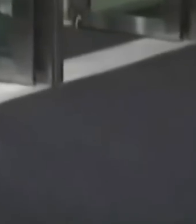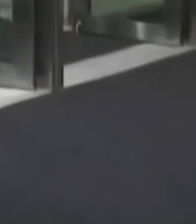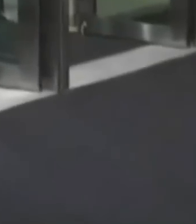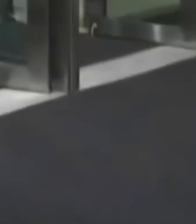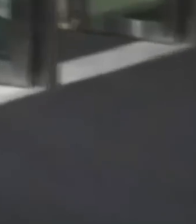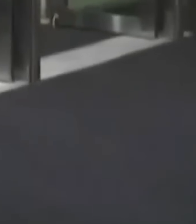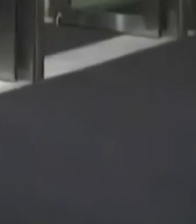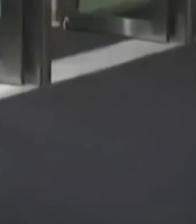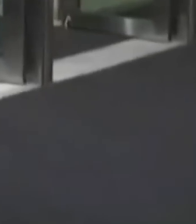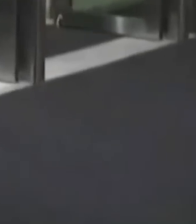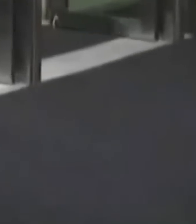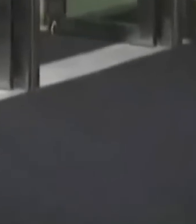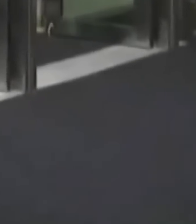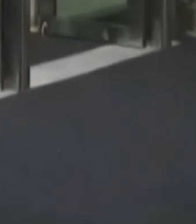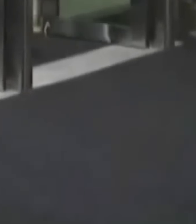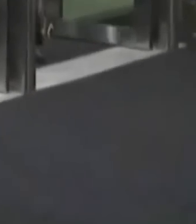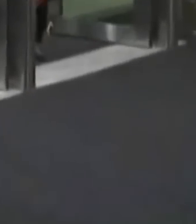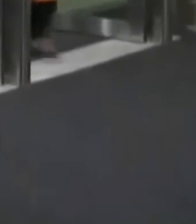espera, espera.